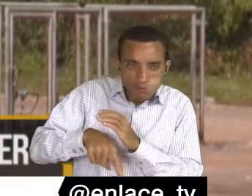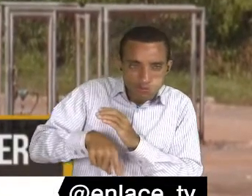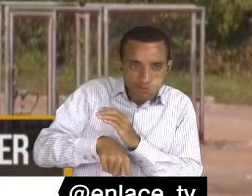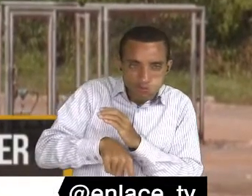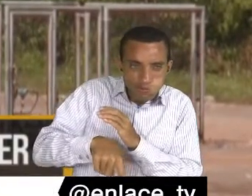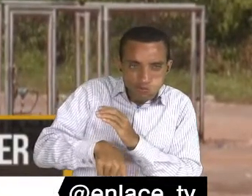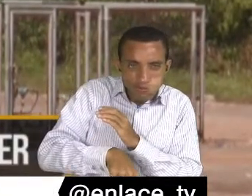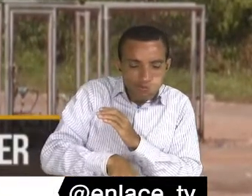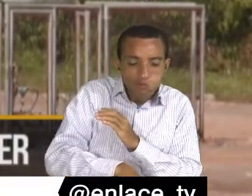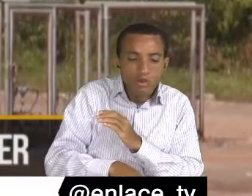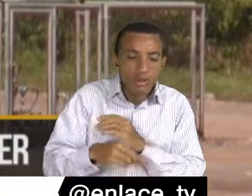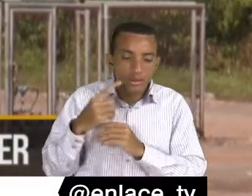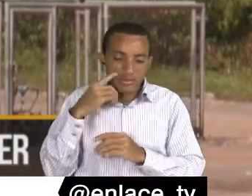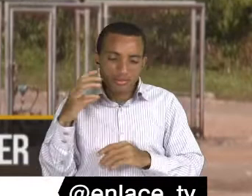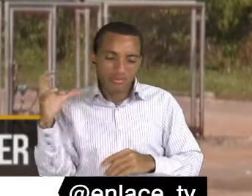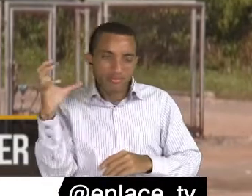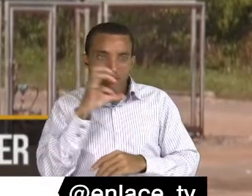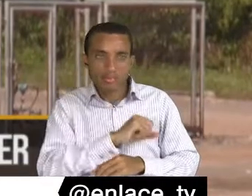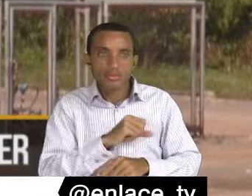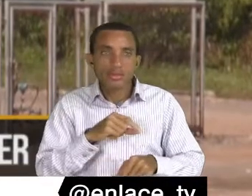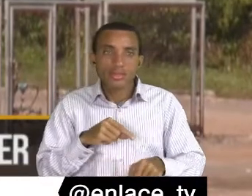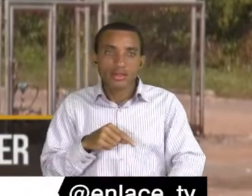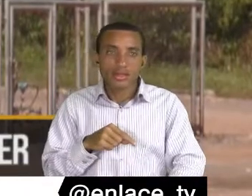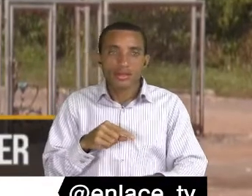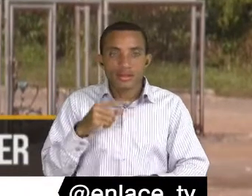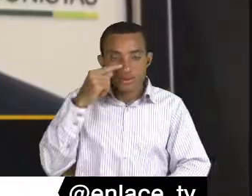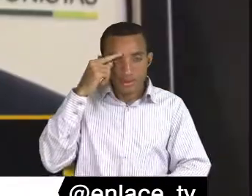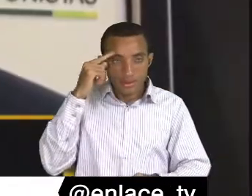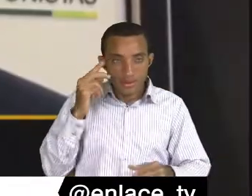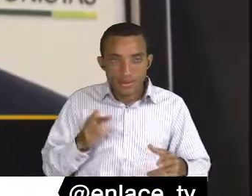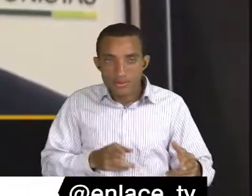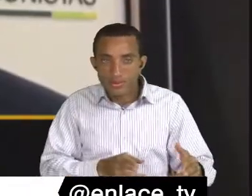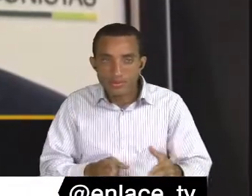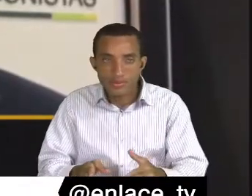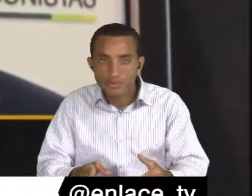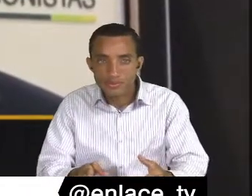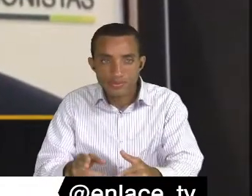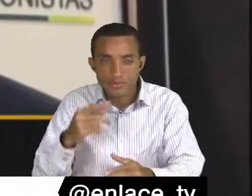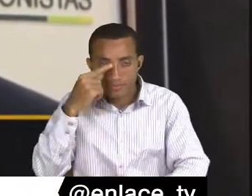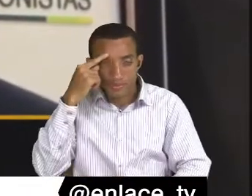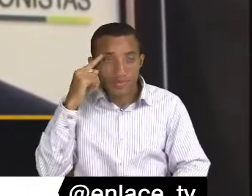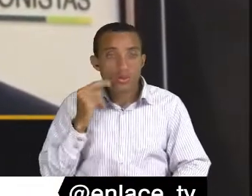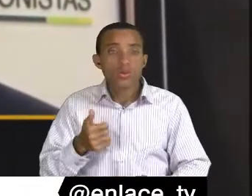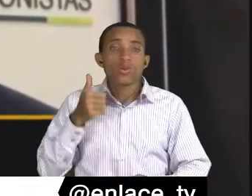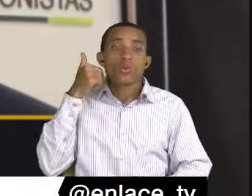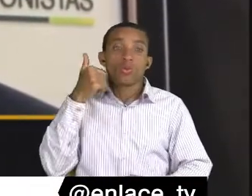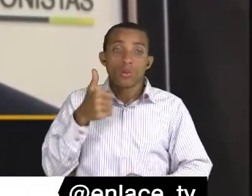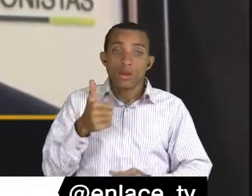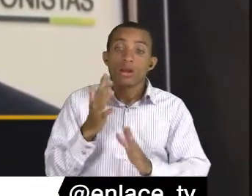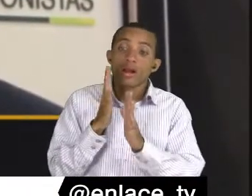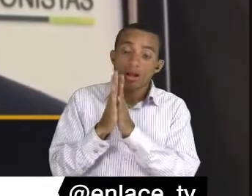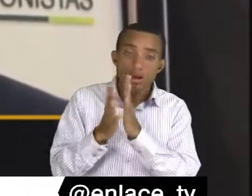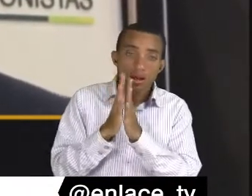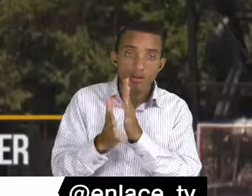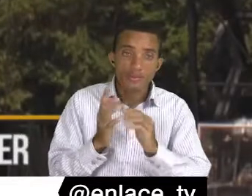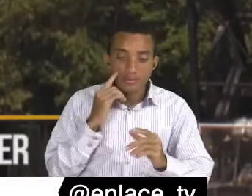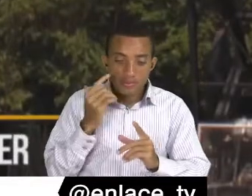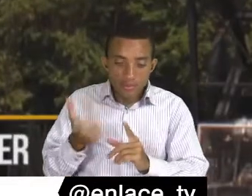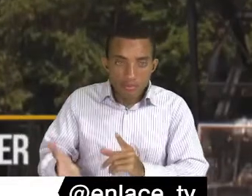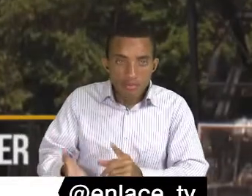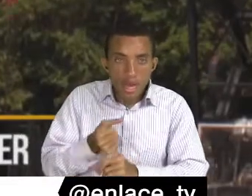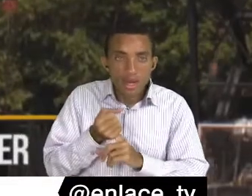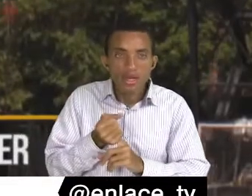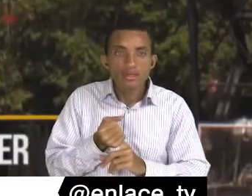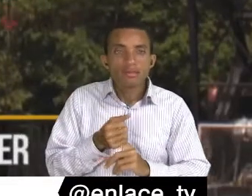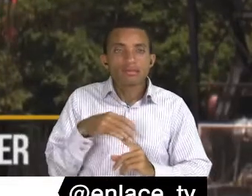crudo en el Valle Medio del Magdalena, en el municipio de Río Negro. Es una buena noticia para el país. Es un descubrimiento de un crudo alrededor de unos